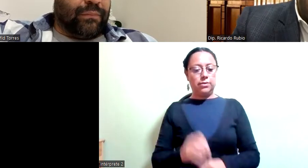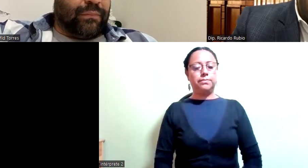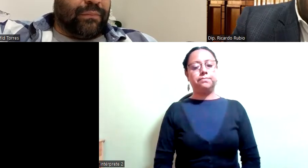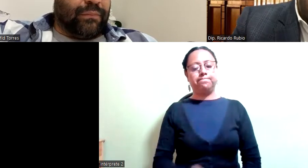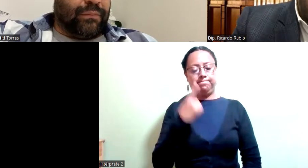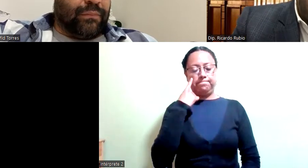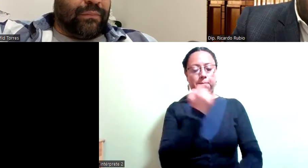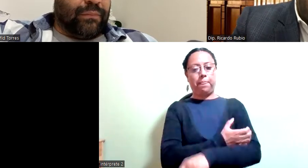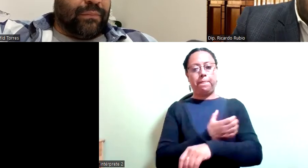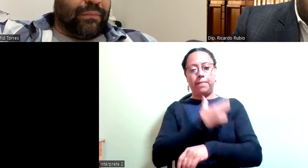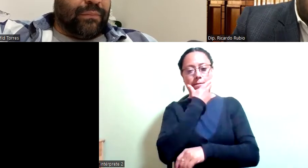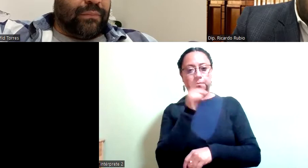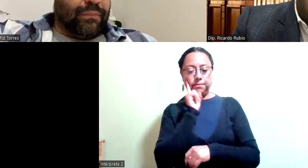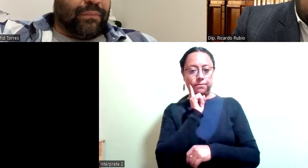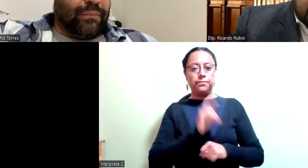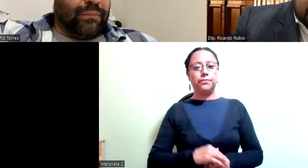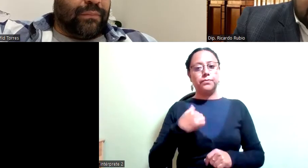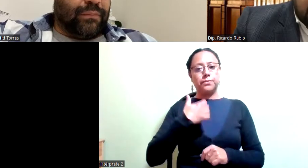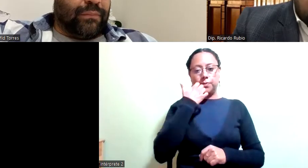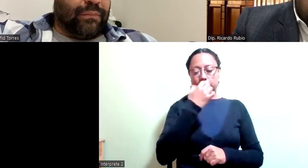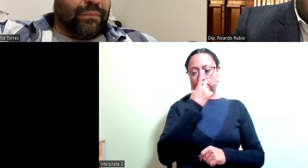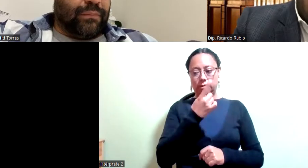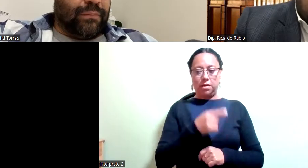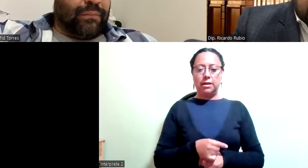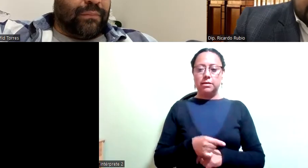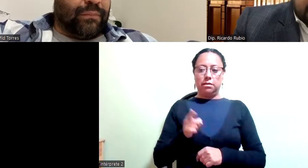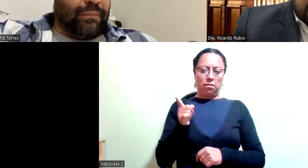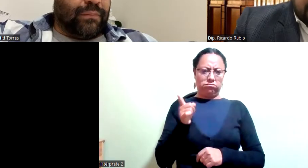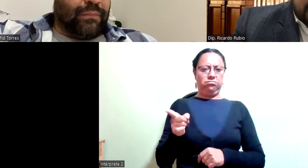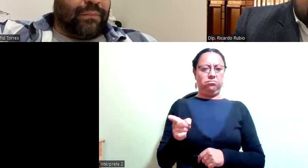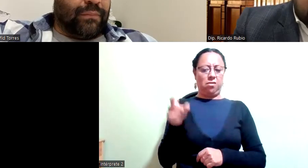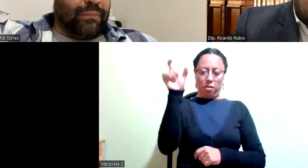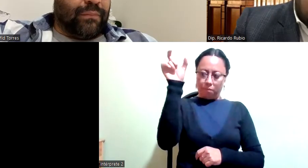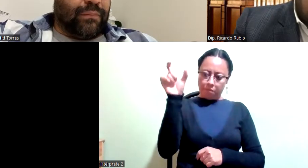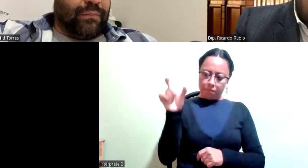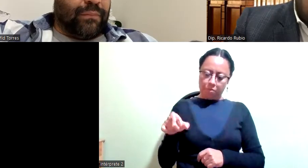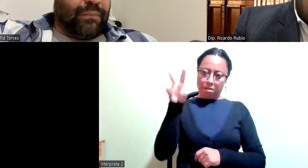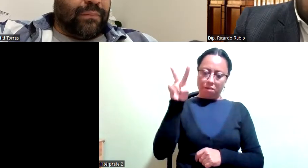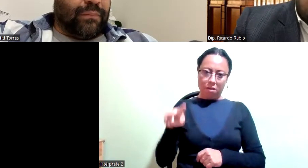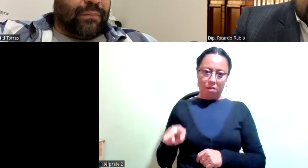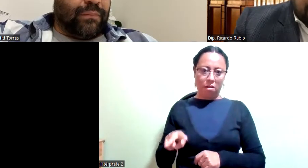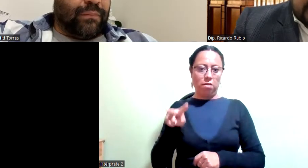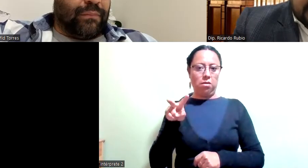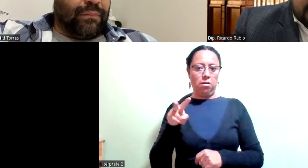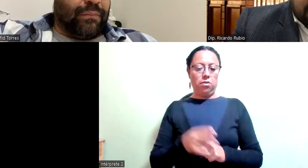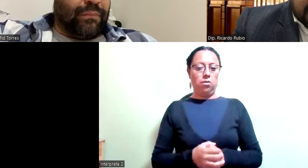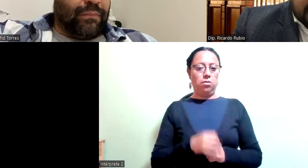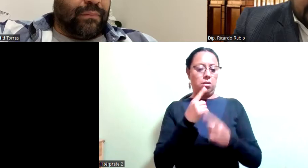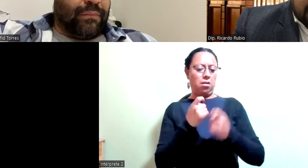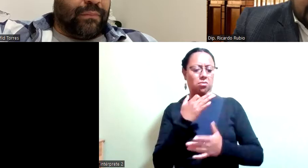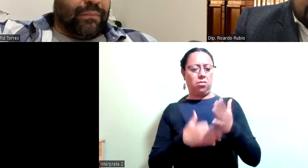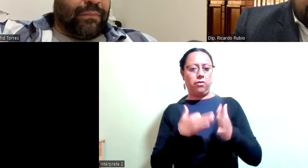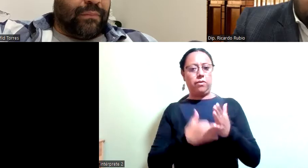señalar aspecto físico y señalar cualquier otra situación de desventaja sería suficiente